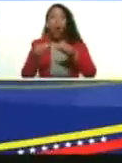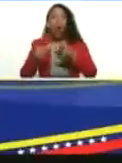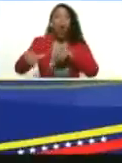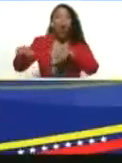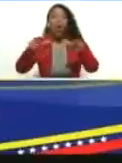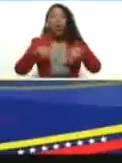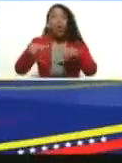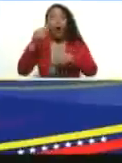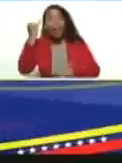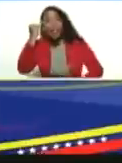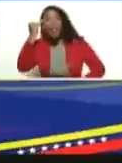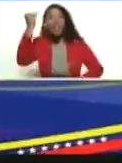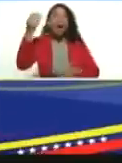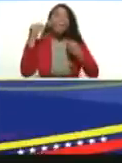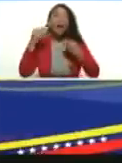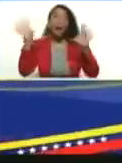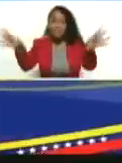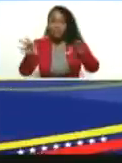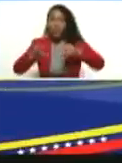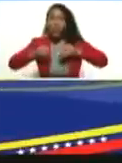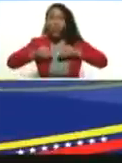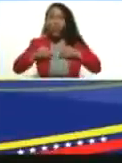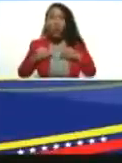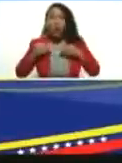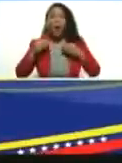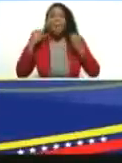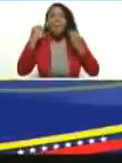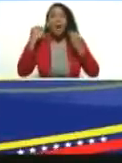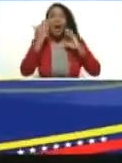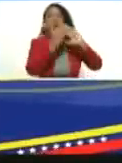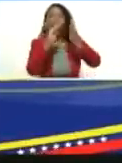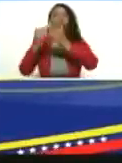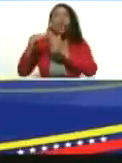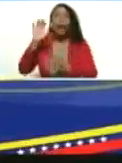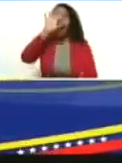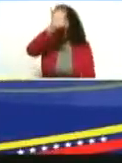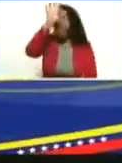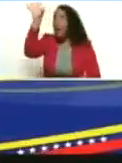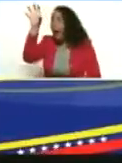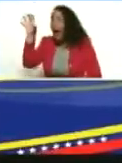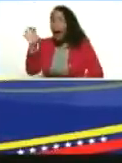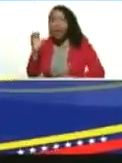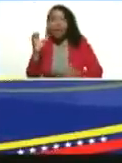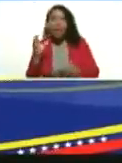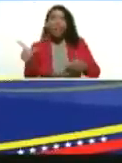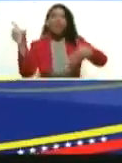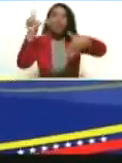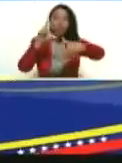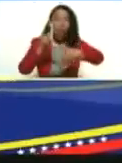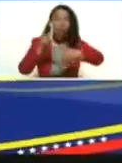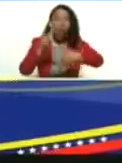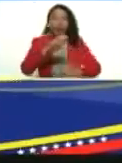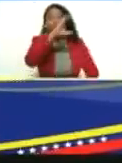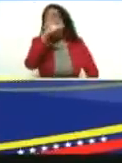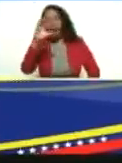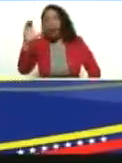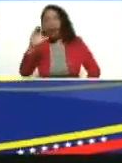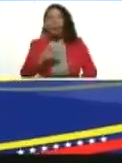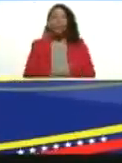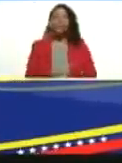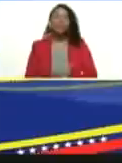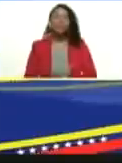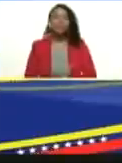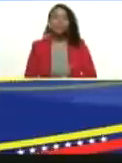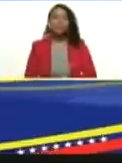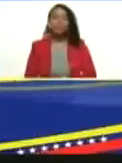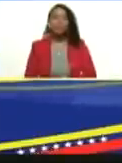asumir el concepto y ser una comunidad de Estados de América Latina y del Caribe